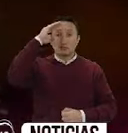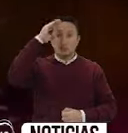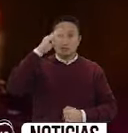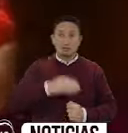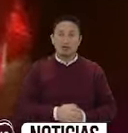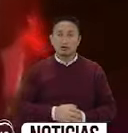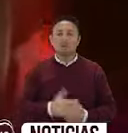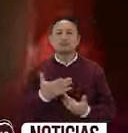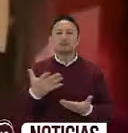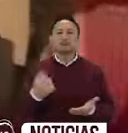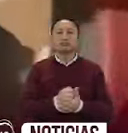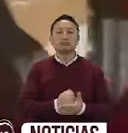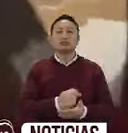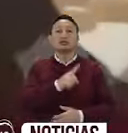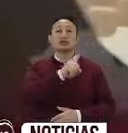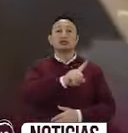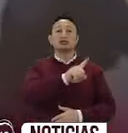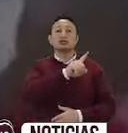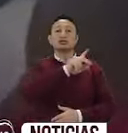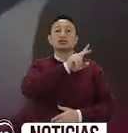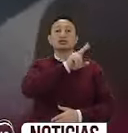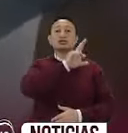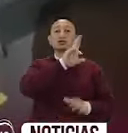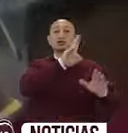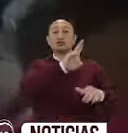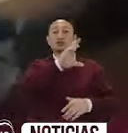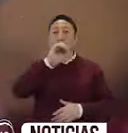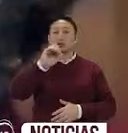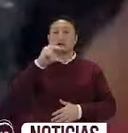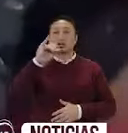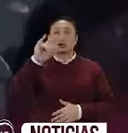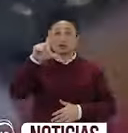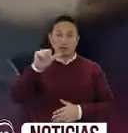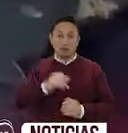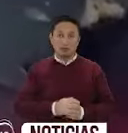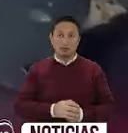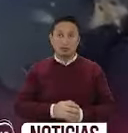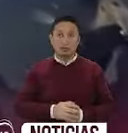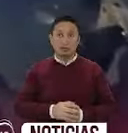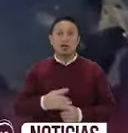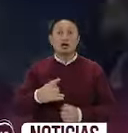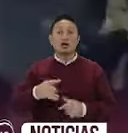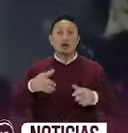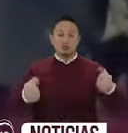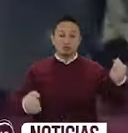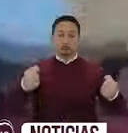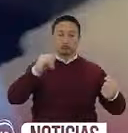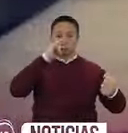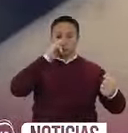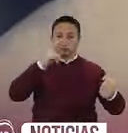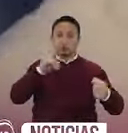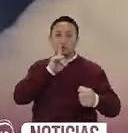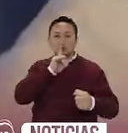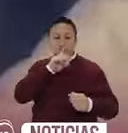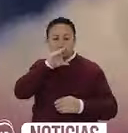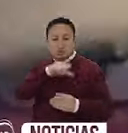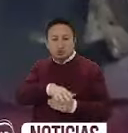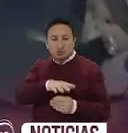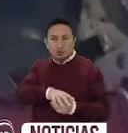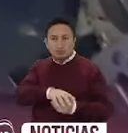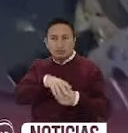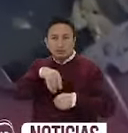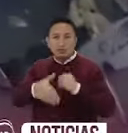con el decomiso de 170 kilos de cocaína que se encontraban en una caleta bien elaborada en un vehículo de alta gama. Este tenía